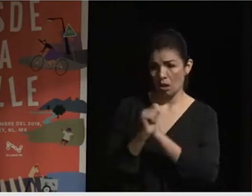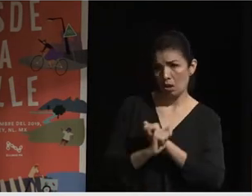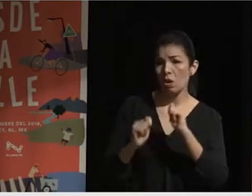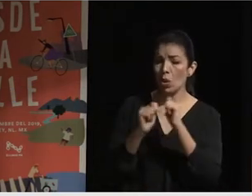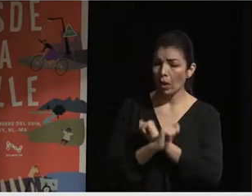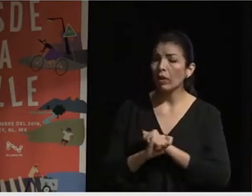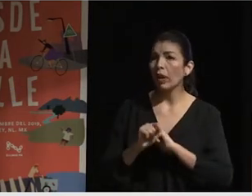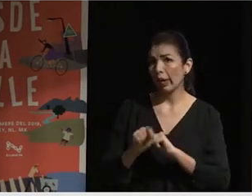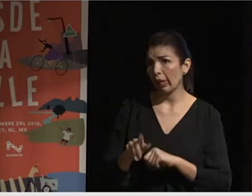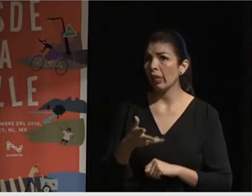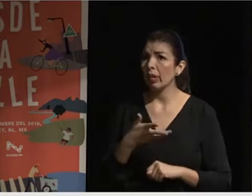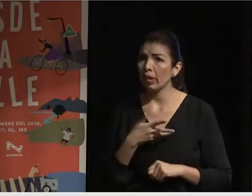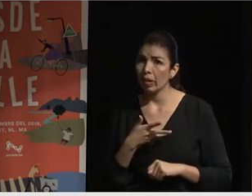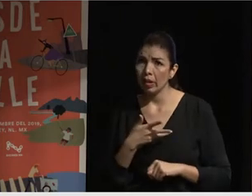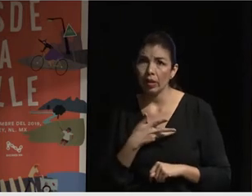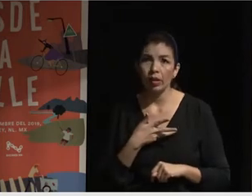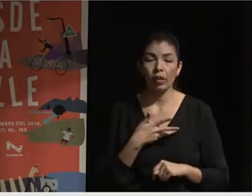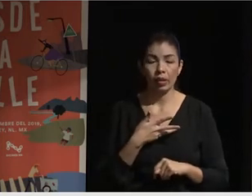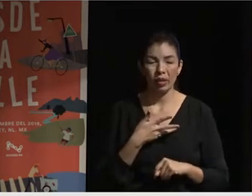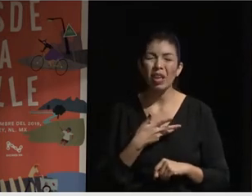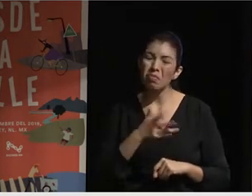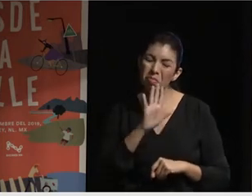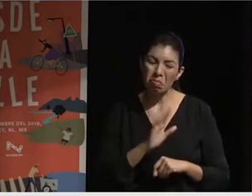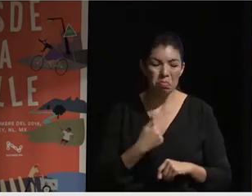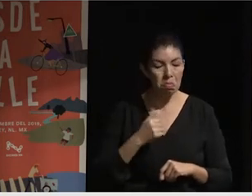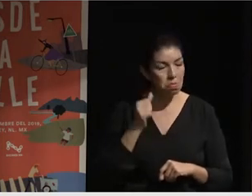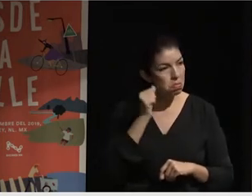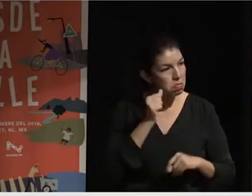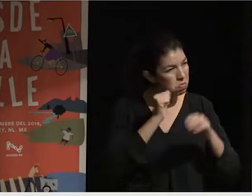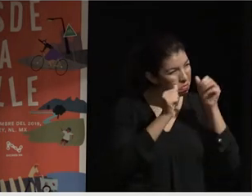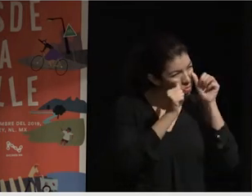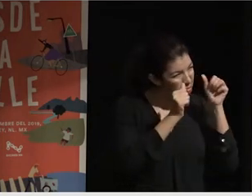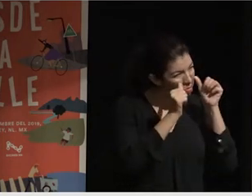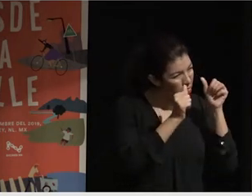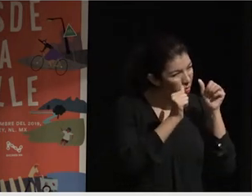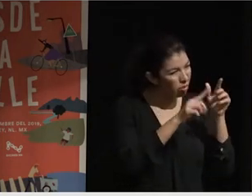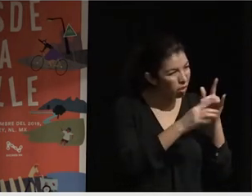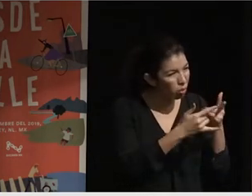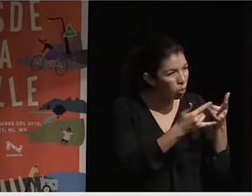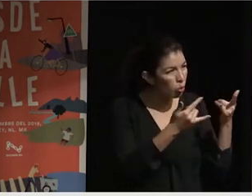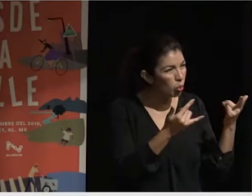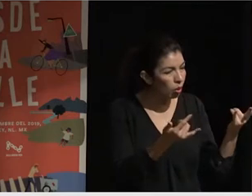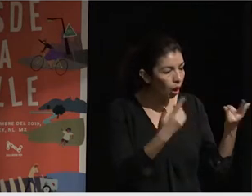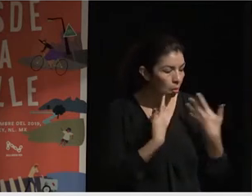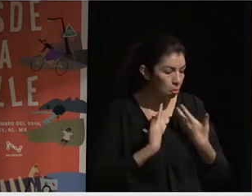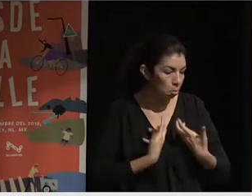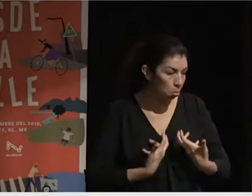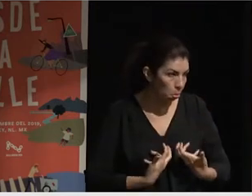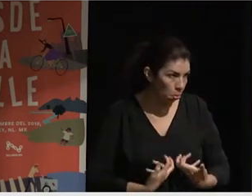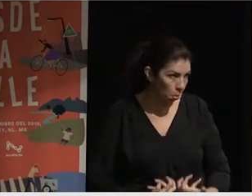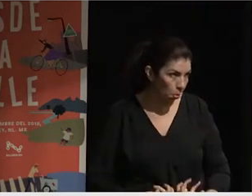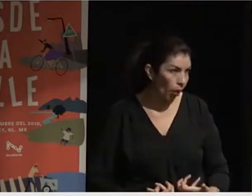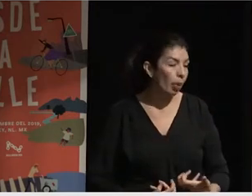nostalgia, siempre son historias un tanto melancólicas que en el recuerdo siempre viene el tener la